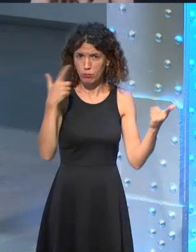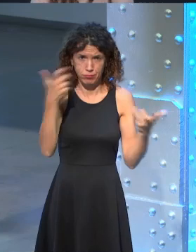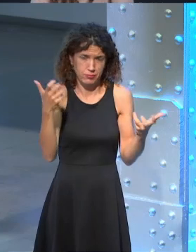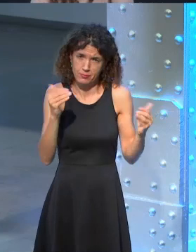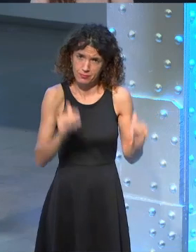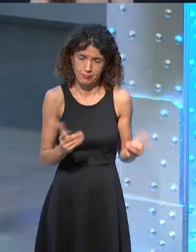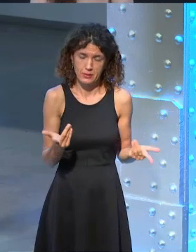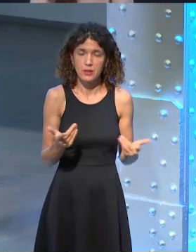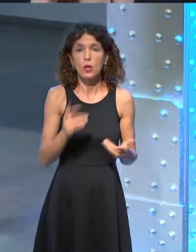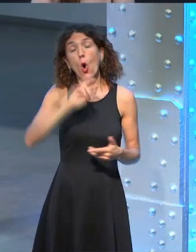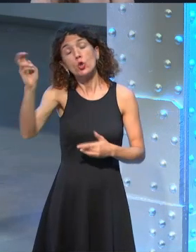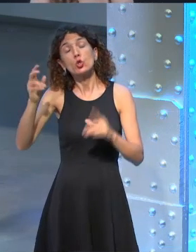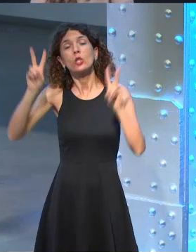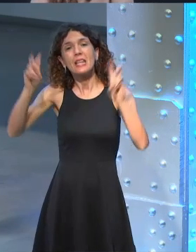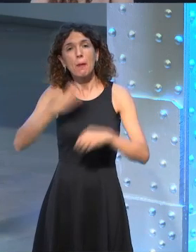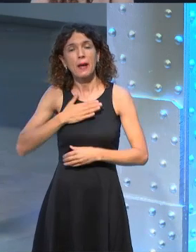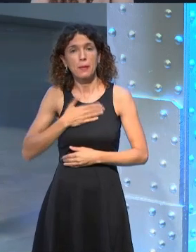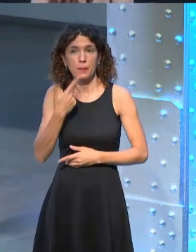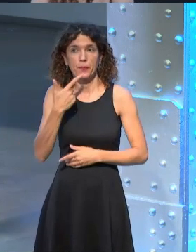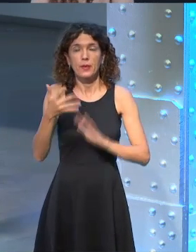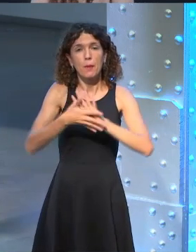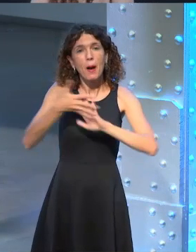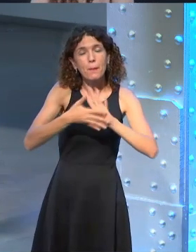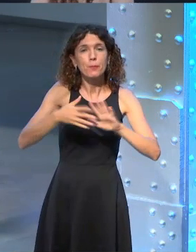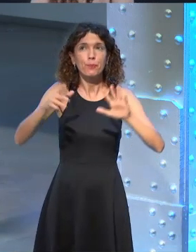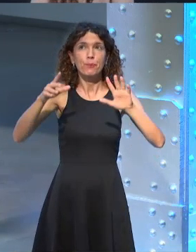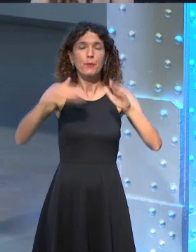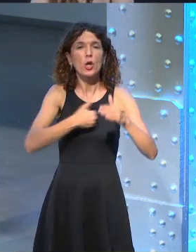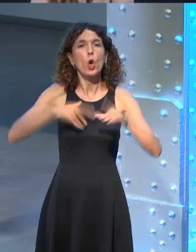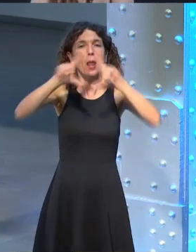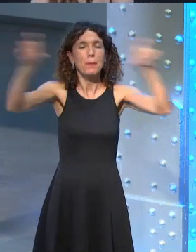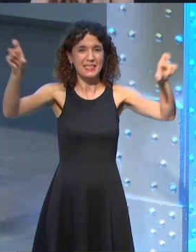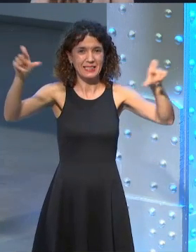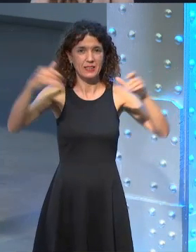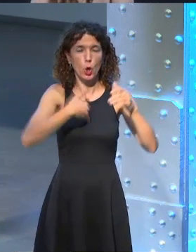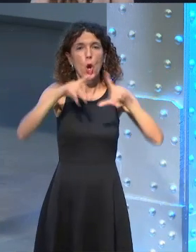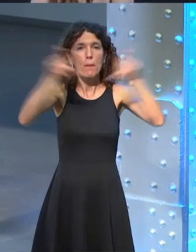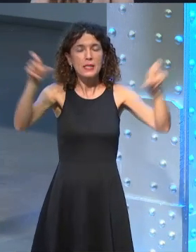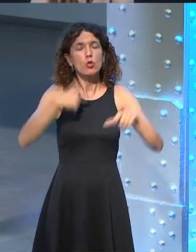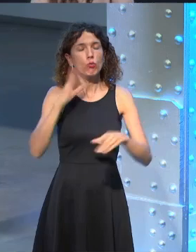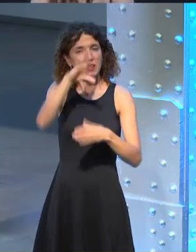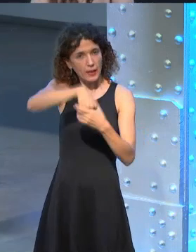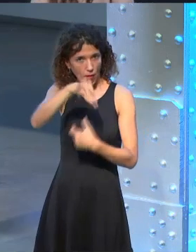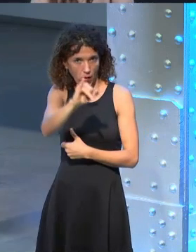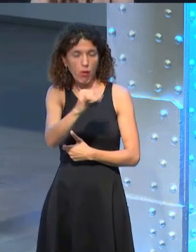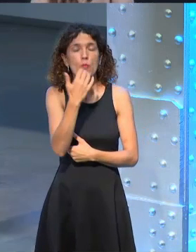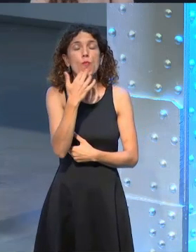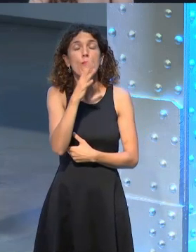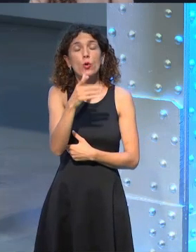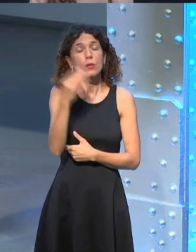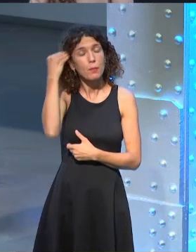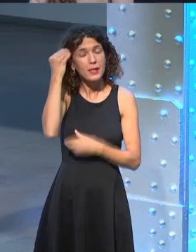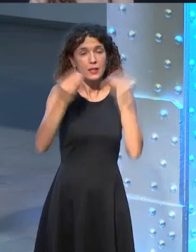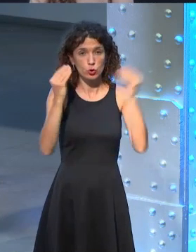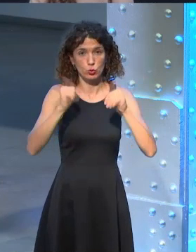Y el otro gran tema para mí sería justamente el papel de las empresas, ¿no? Y ahí sí que me veo directamente implicado, ¿no? Porque creo que los que